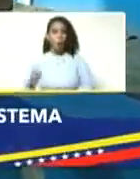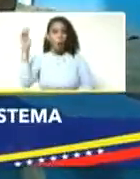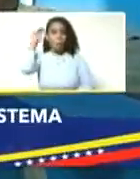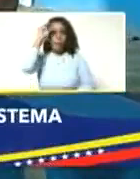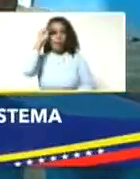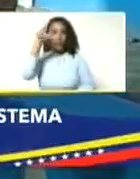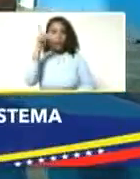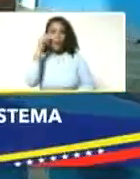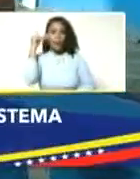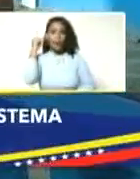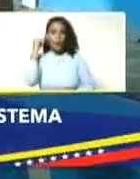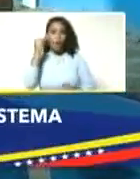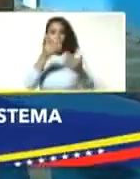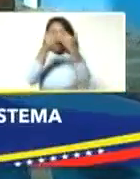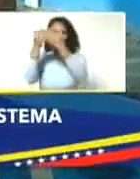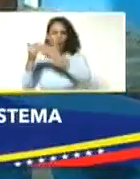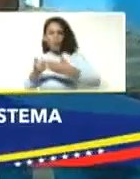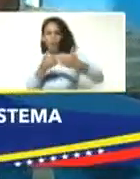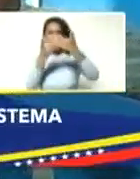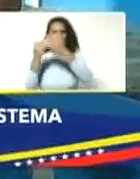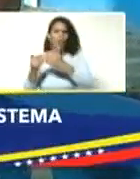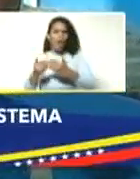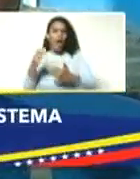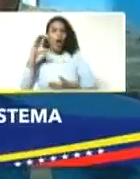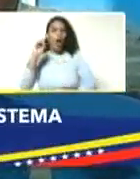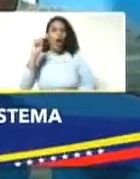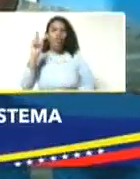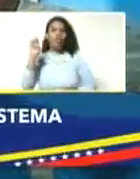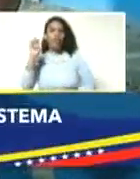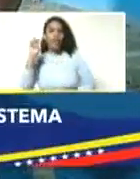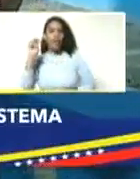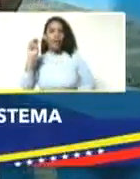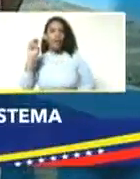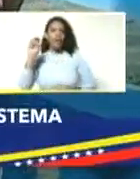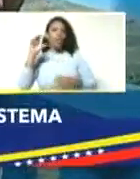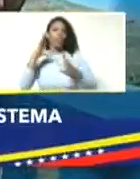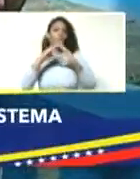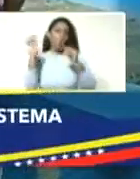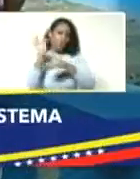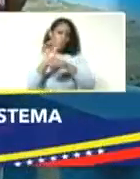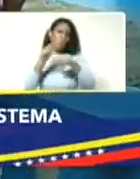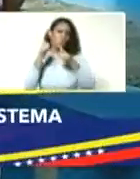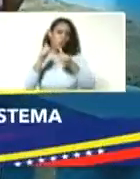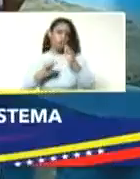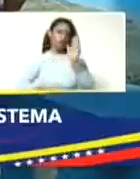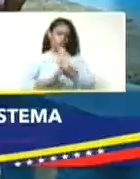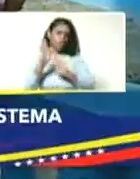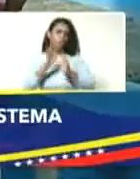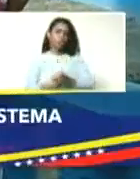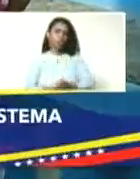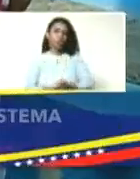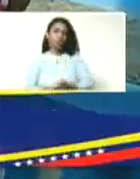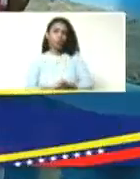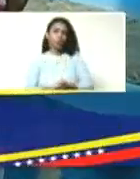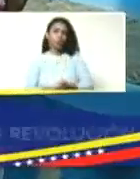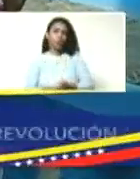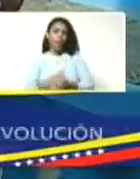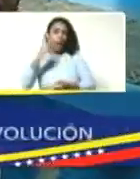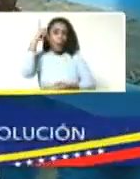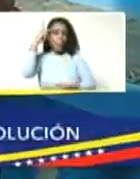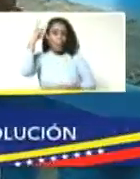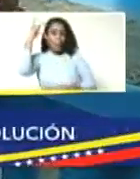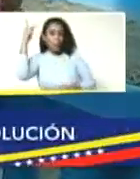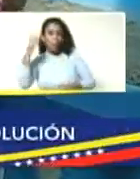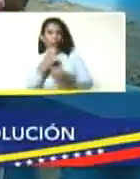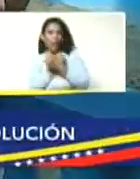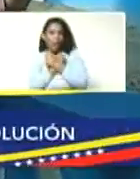y las maestras, los estudiantes, la OVE, que todo funcione, pues. Y que la pedagogía del